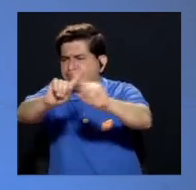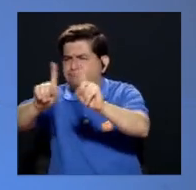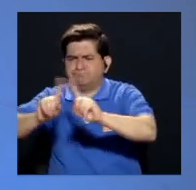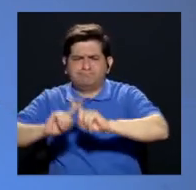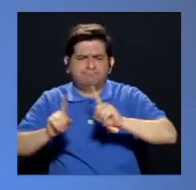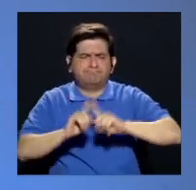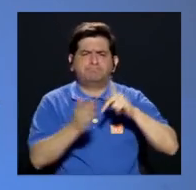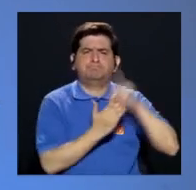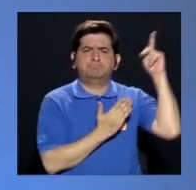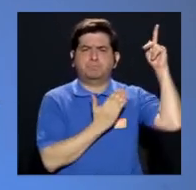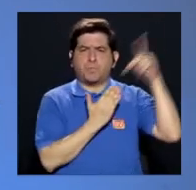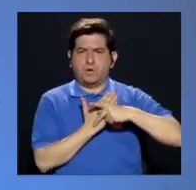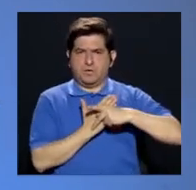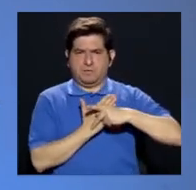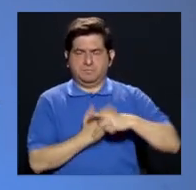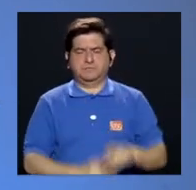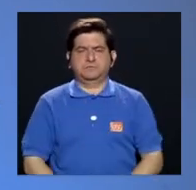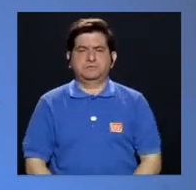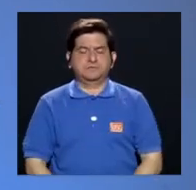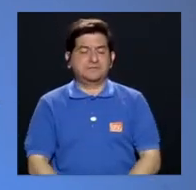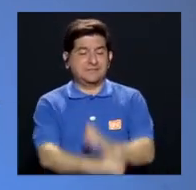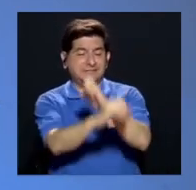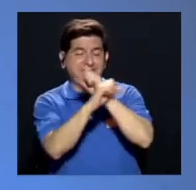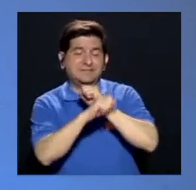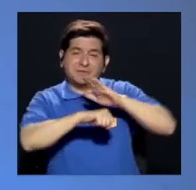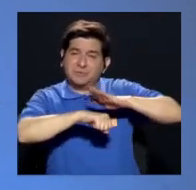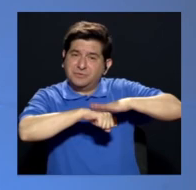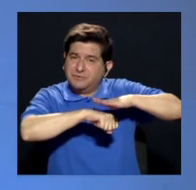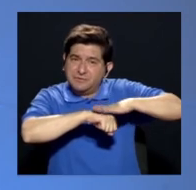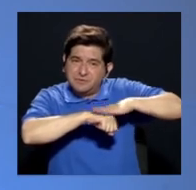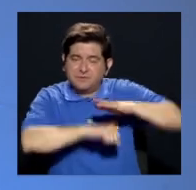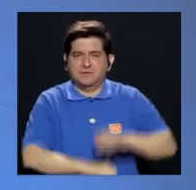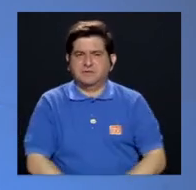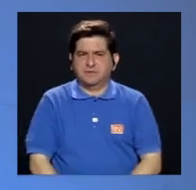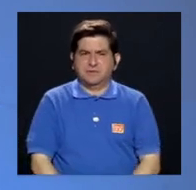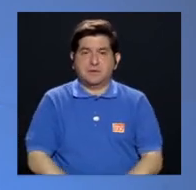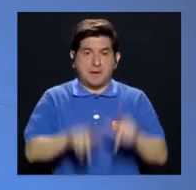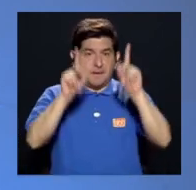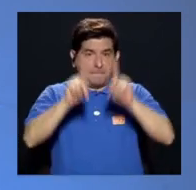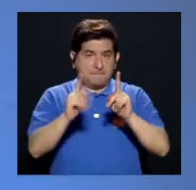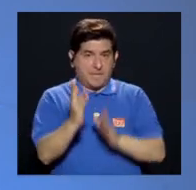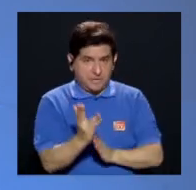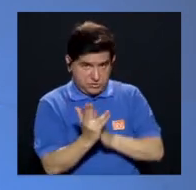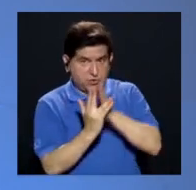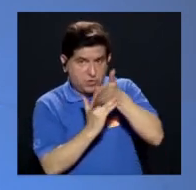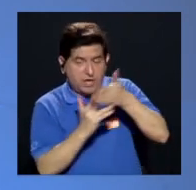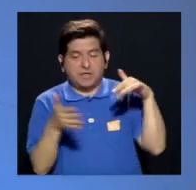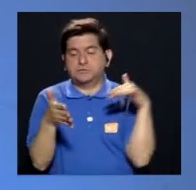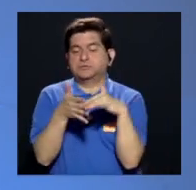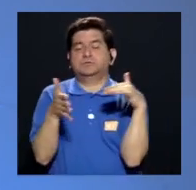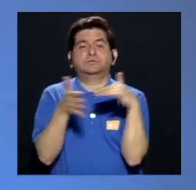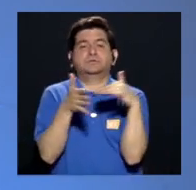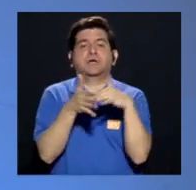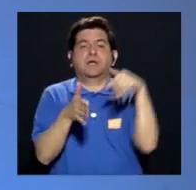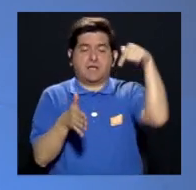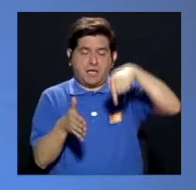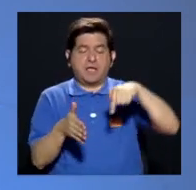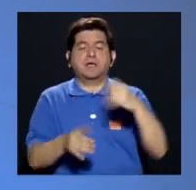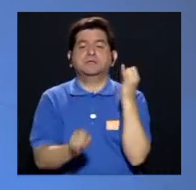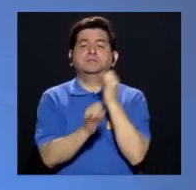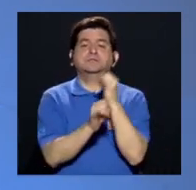diferentes programas para garantizar que quienes ingresan a estudiar a